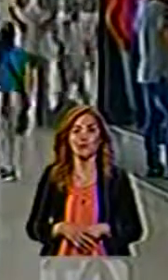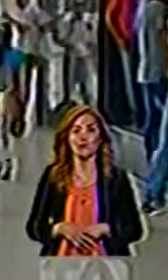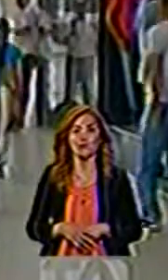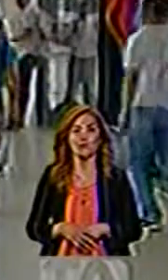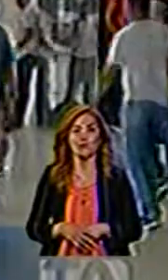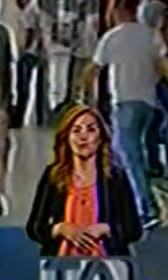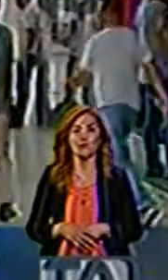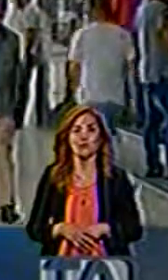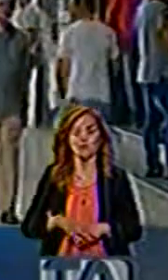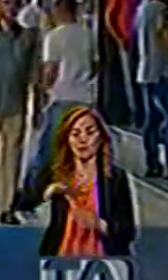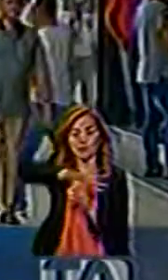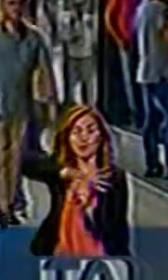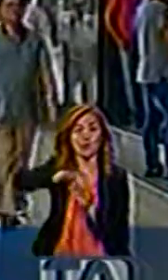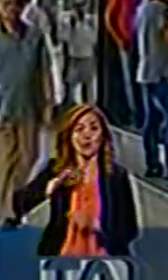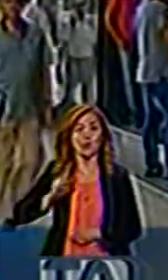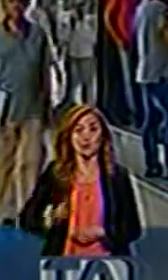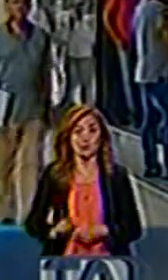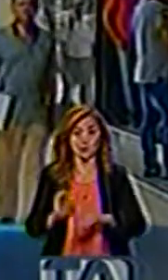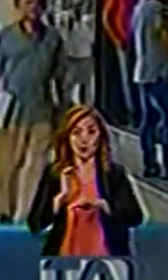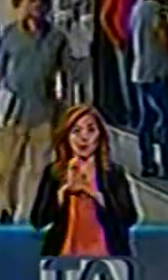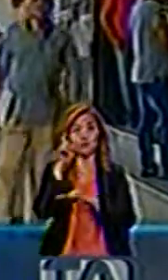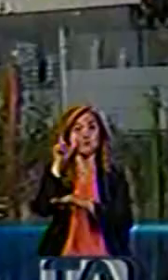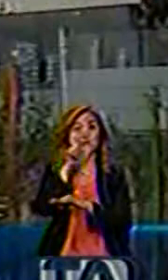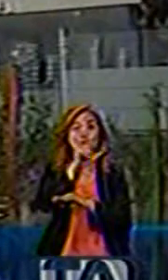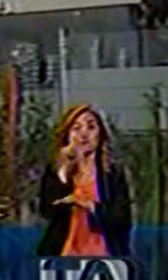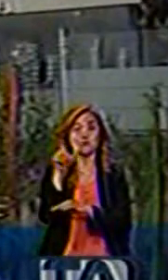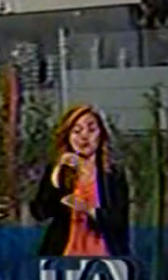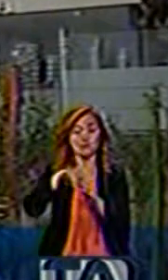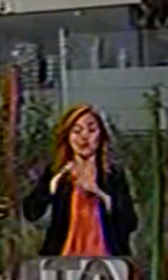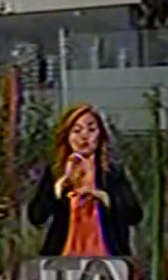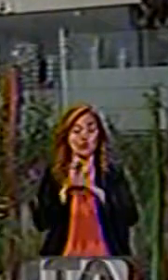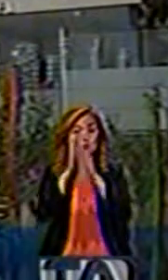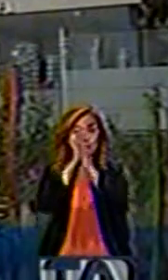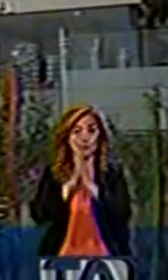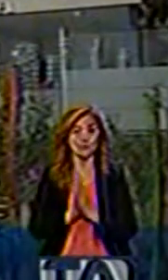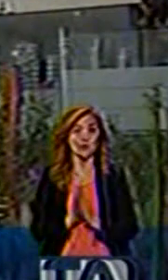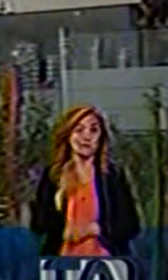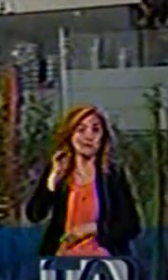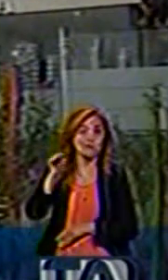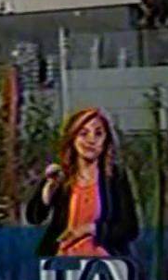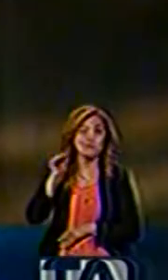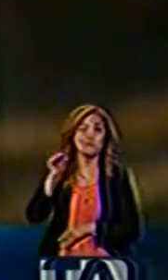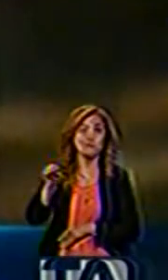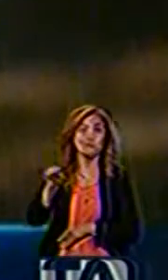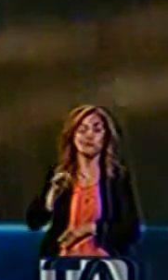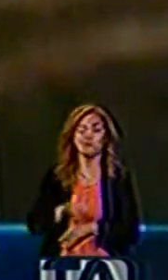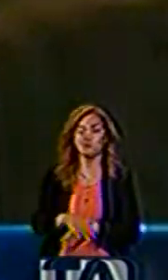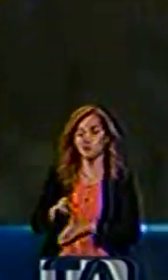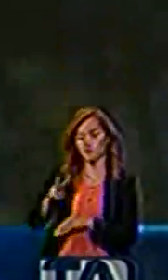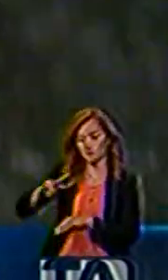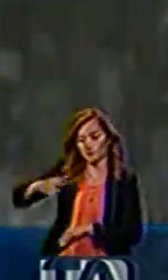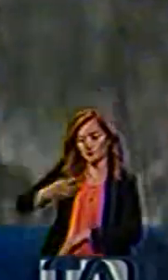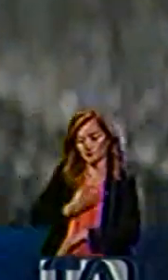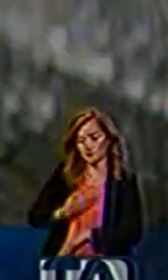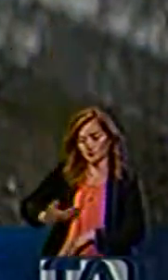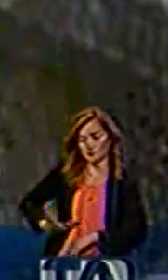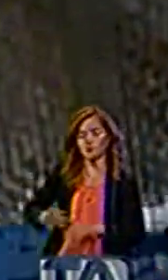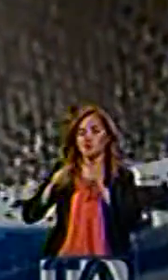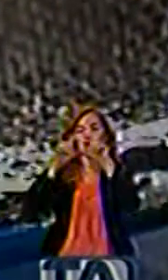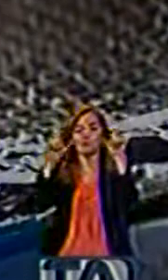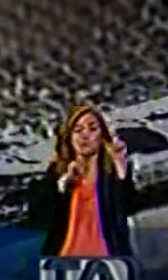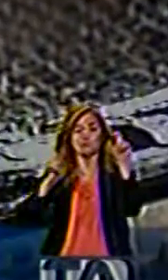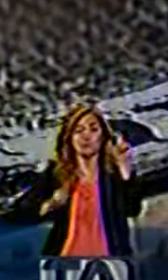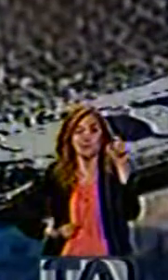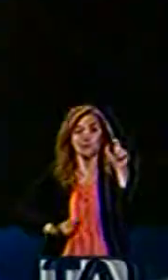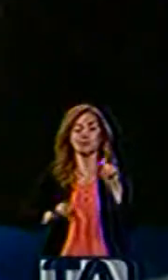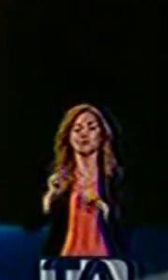A través de la embajada china en Ecuador, la fiscalía de nuestro país pide que se notifique a Xiao Yong, vicepresidente de Petrochina,